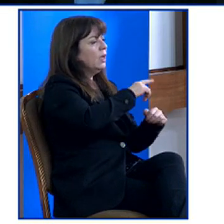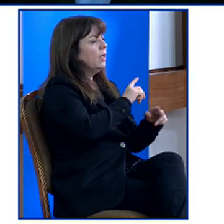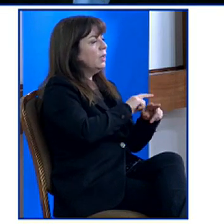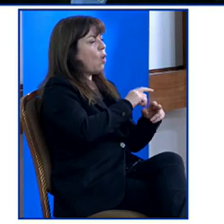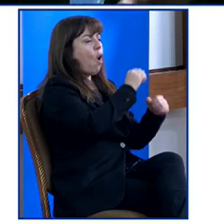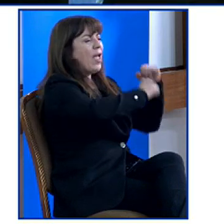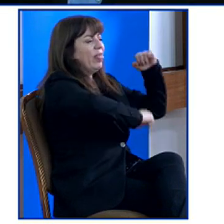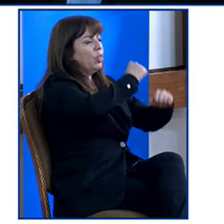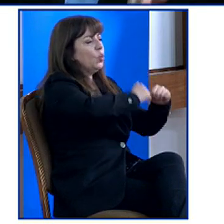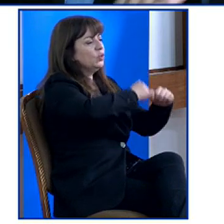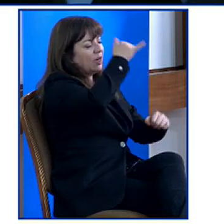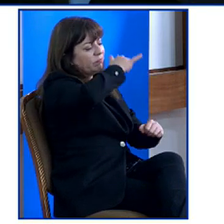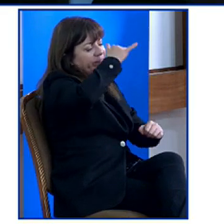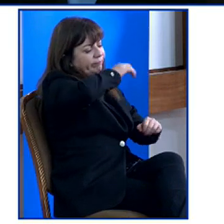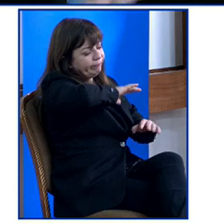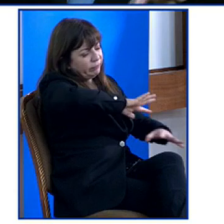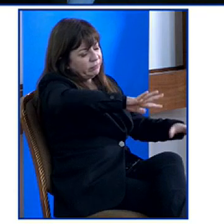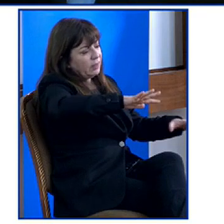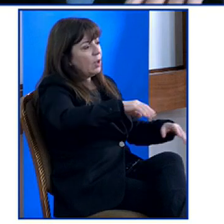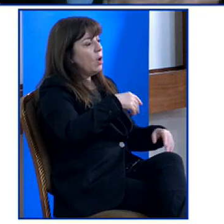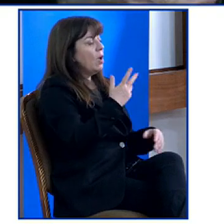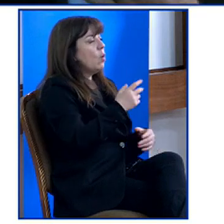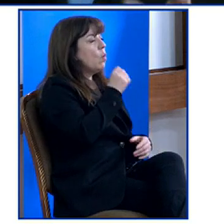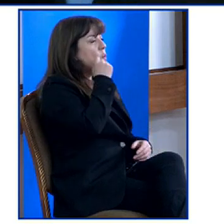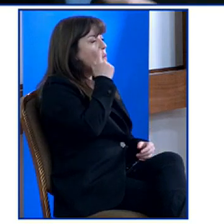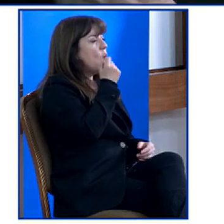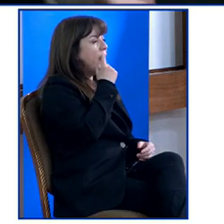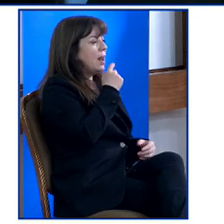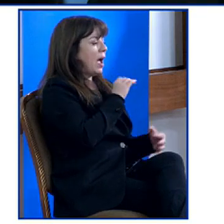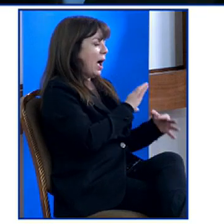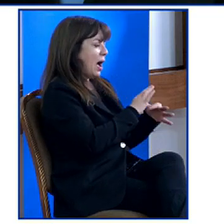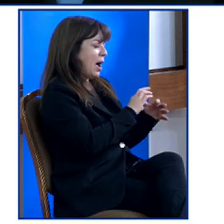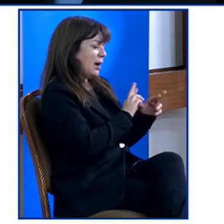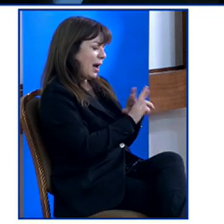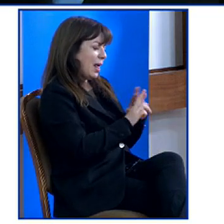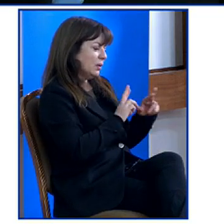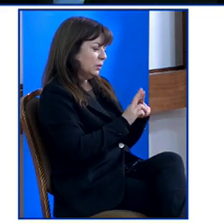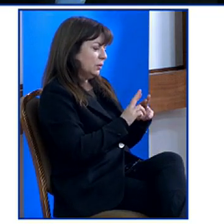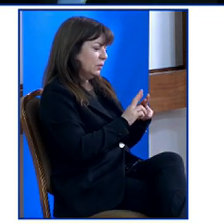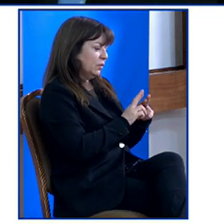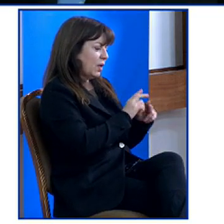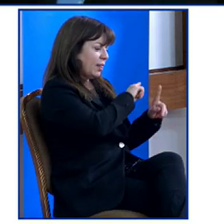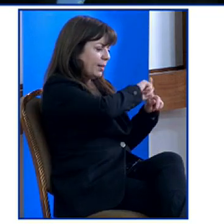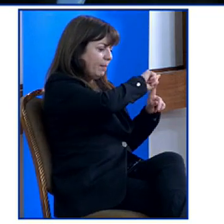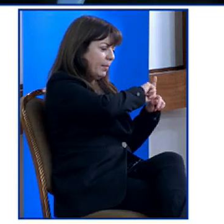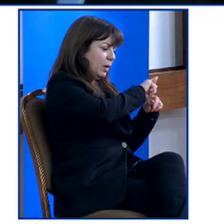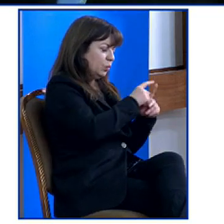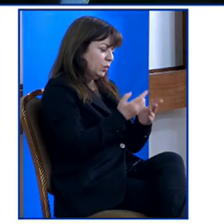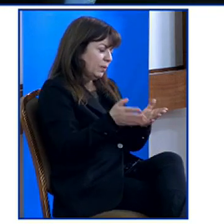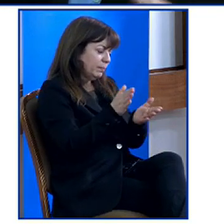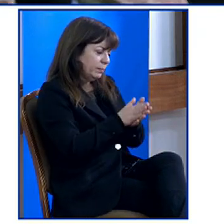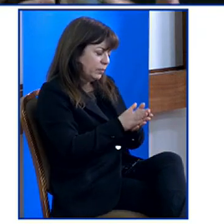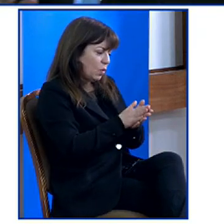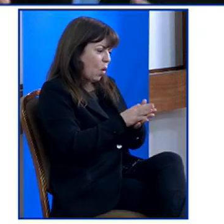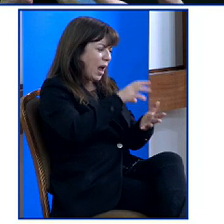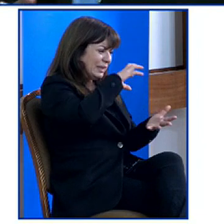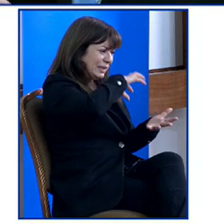de nuevo, como conocemos cuál es la asociación entre temperatura y mortalidad en todas las ciudades, calcular